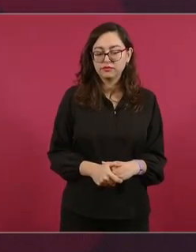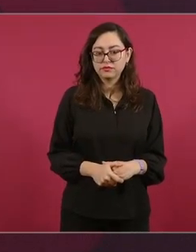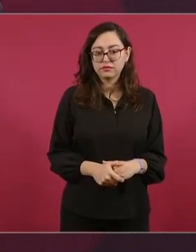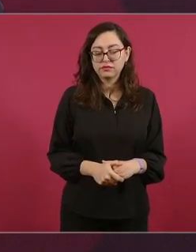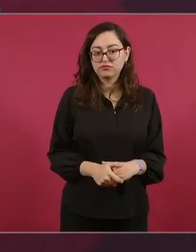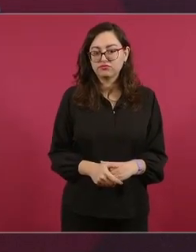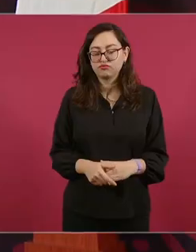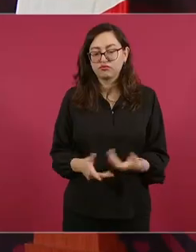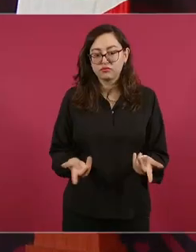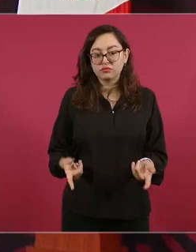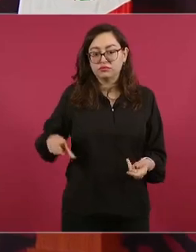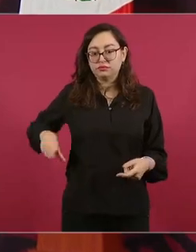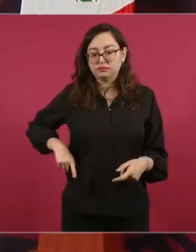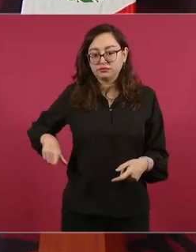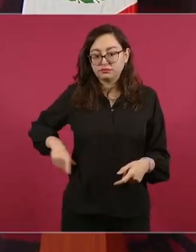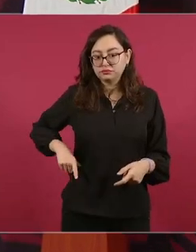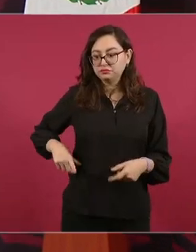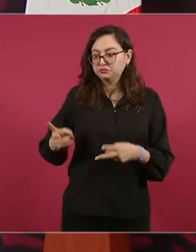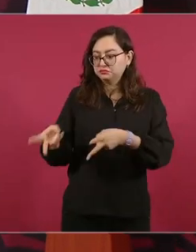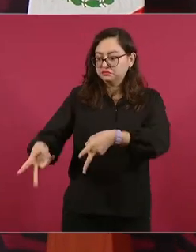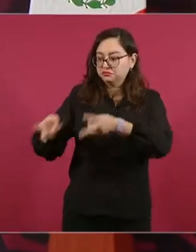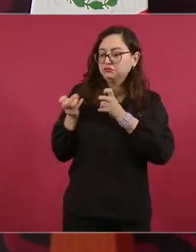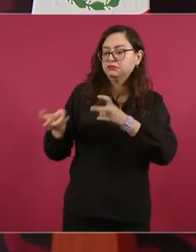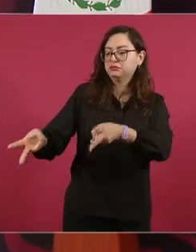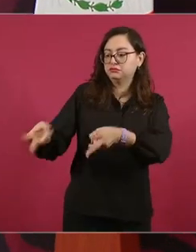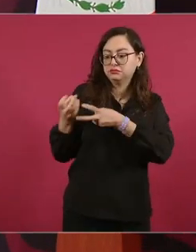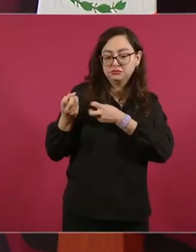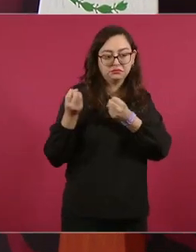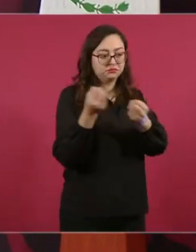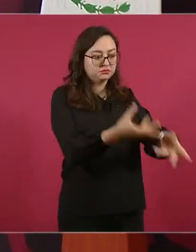robar en despoblado.